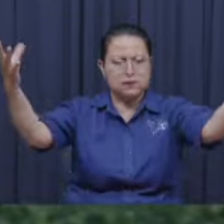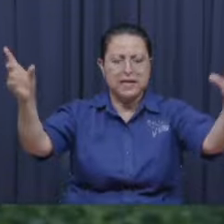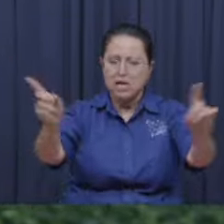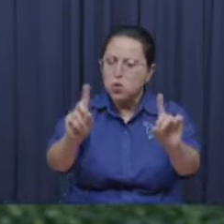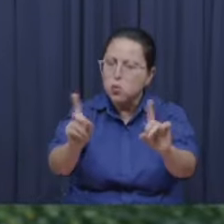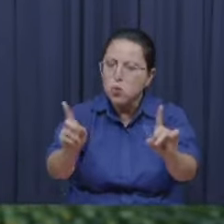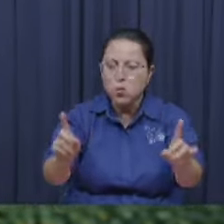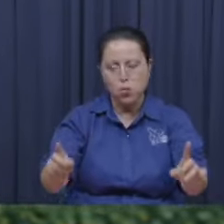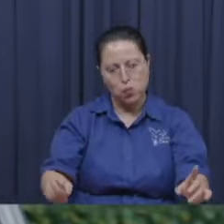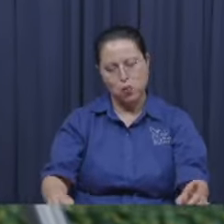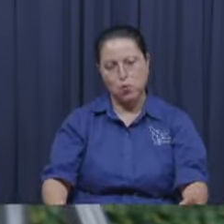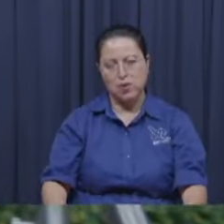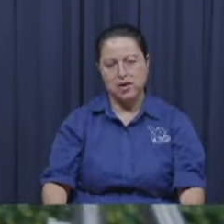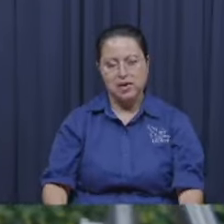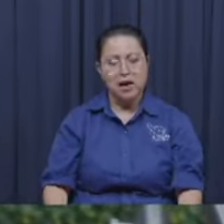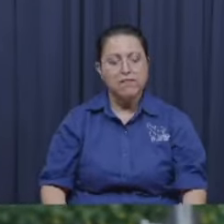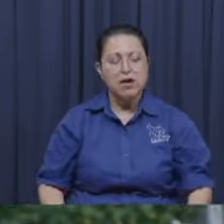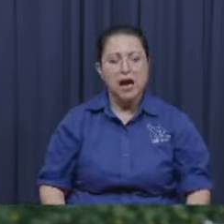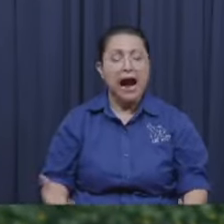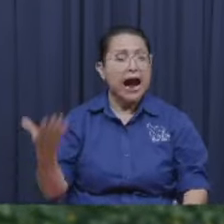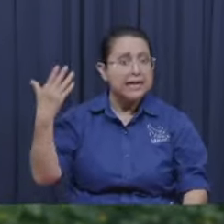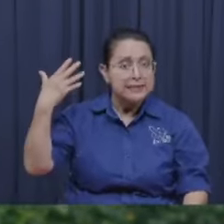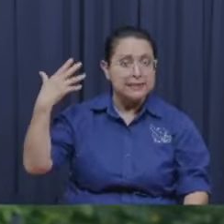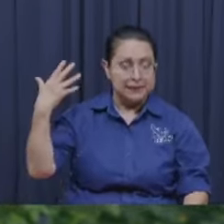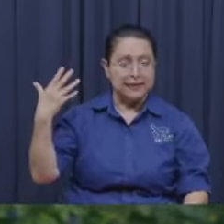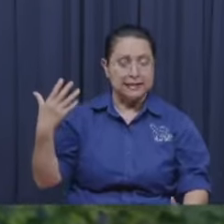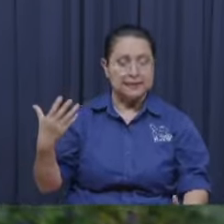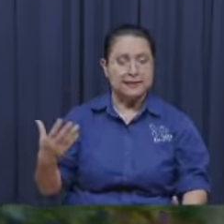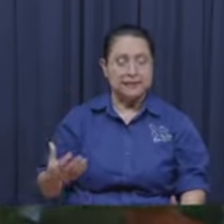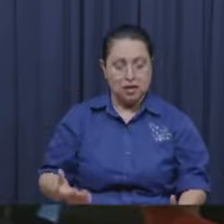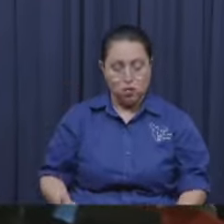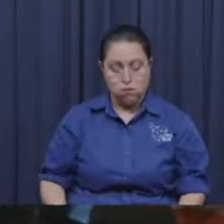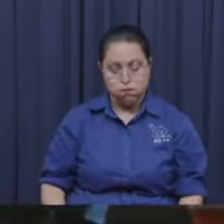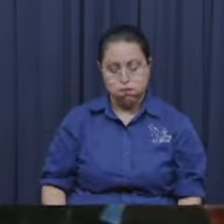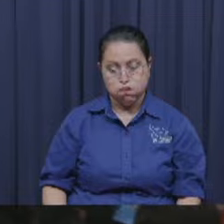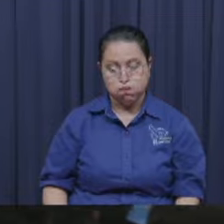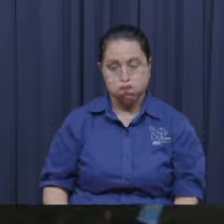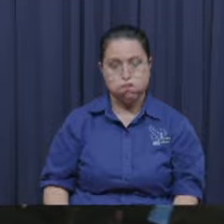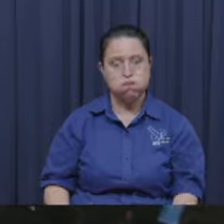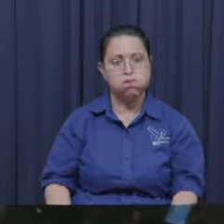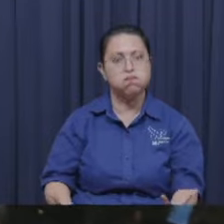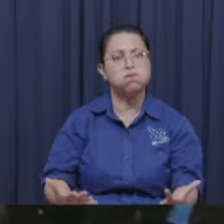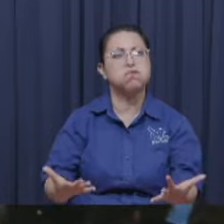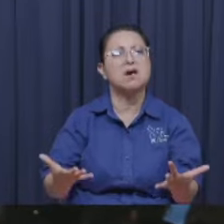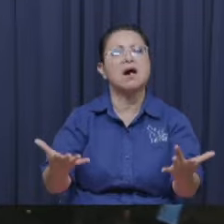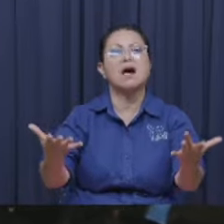Dice que se regaba la tierra por un vapor que subía. Y un día,